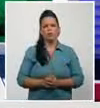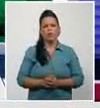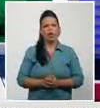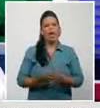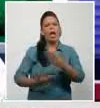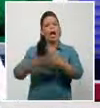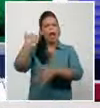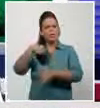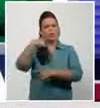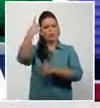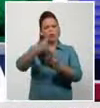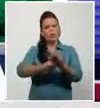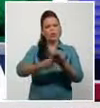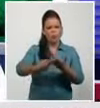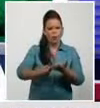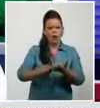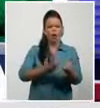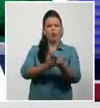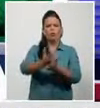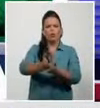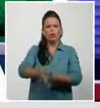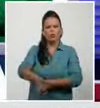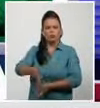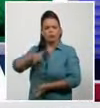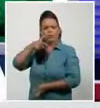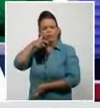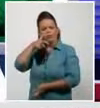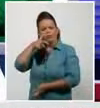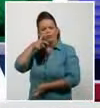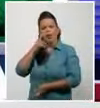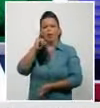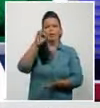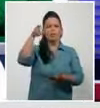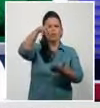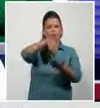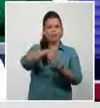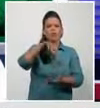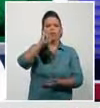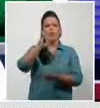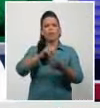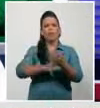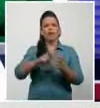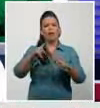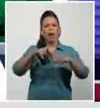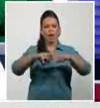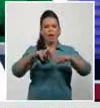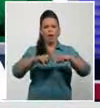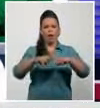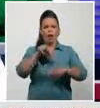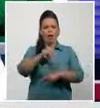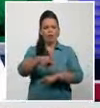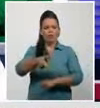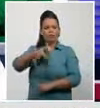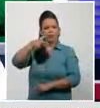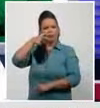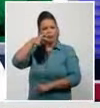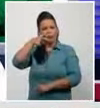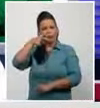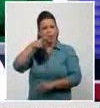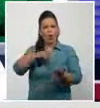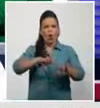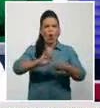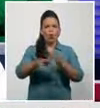los laboratorios del Instituto de Medicina Tropical Pedro Curín. Se está secuenciando las cepas